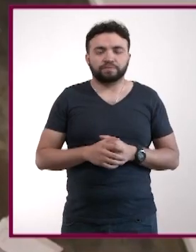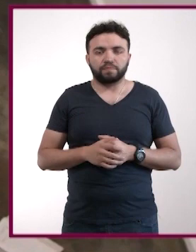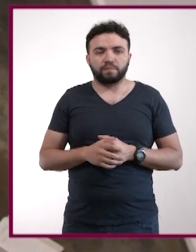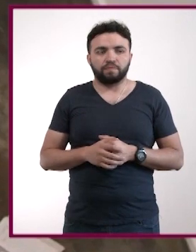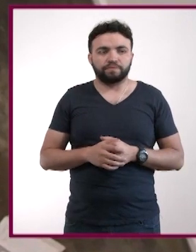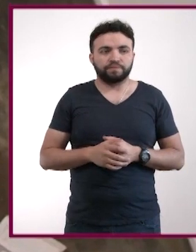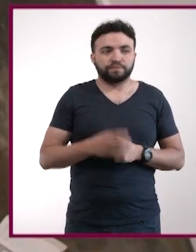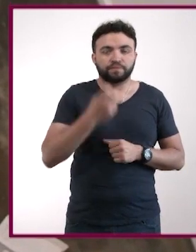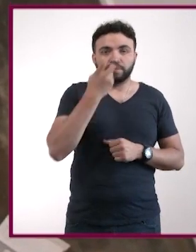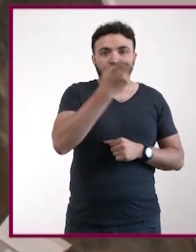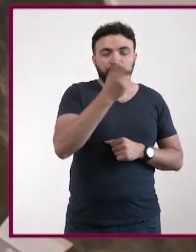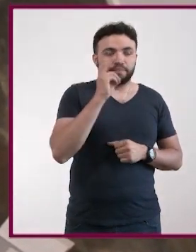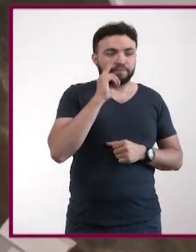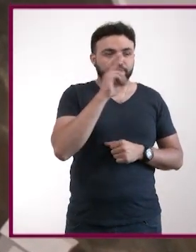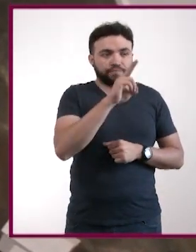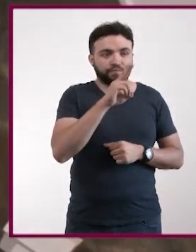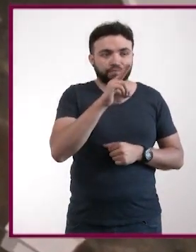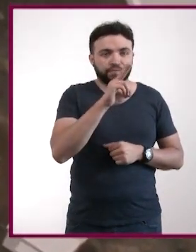Esta pieza